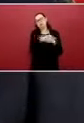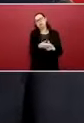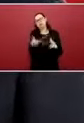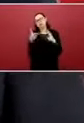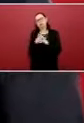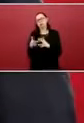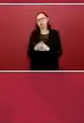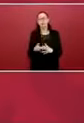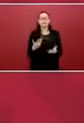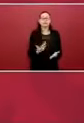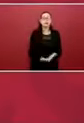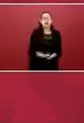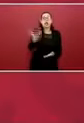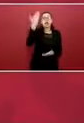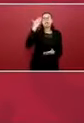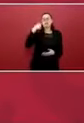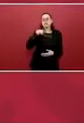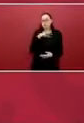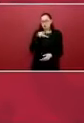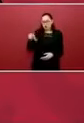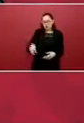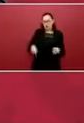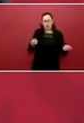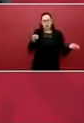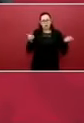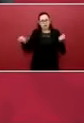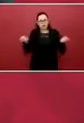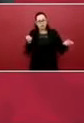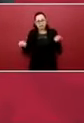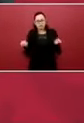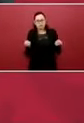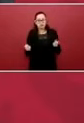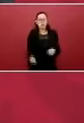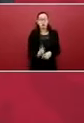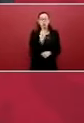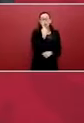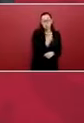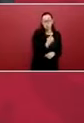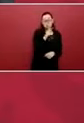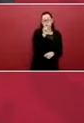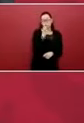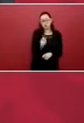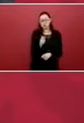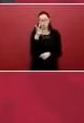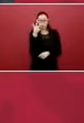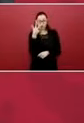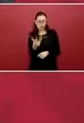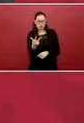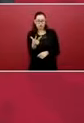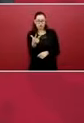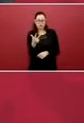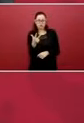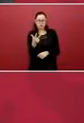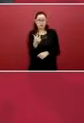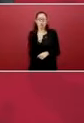goberné la ciudad, el promedio que dejamos fue de 1.8.